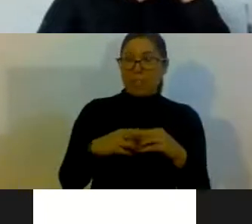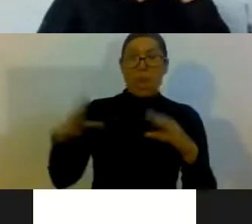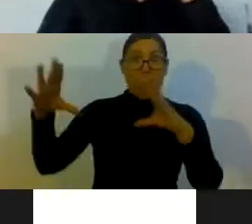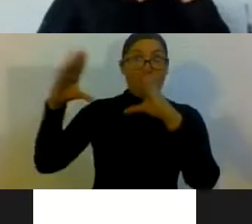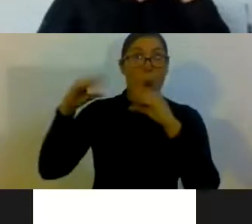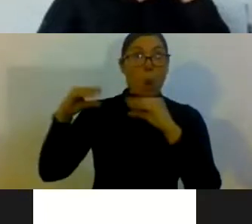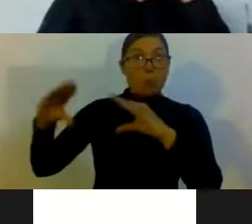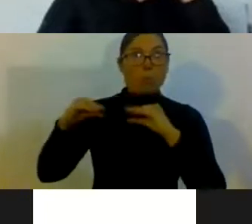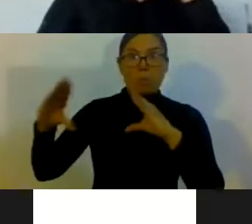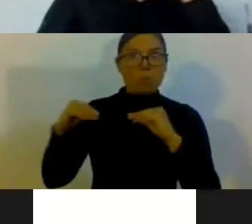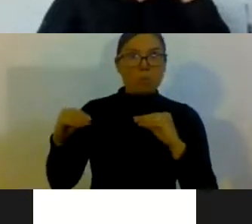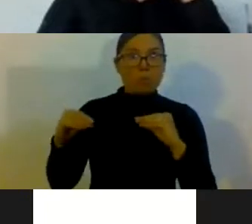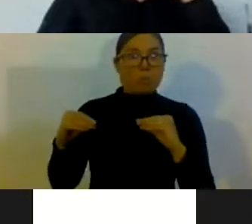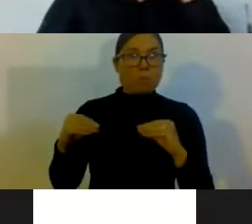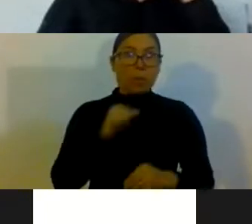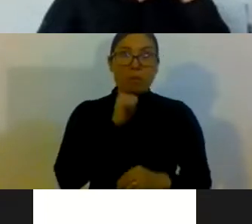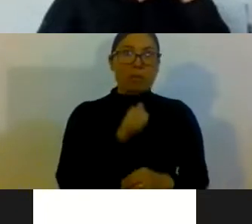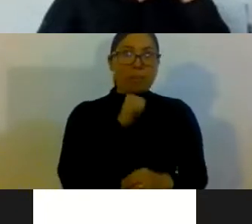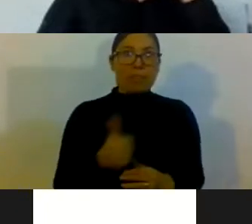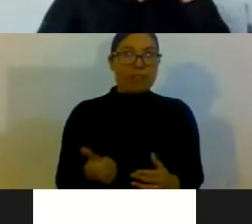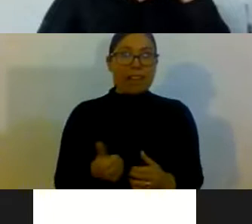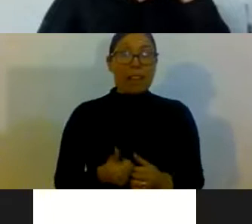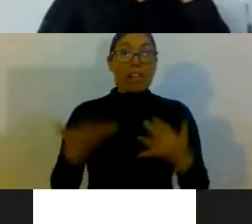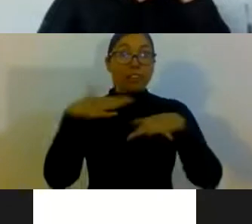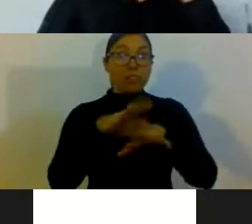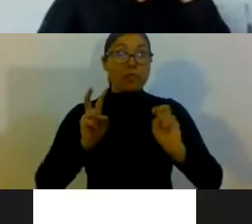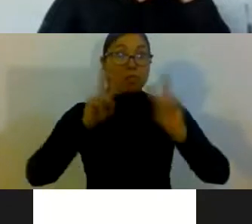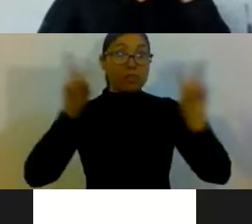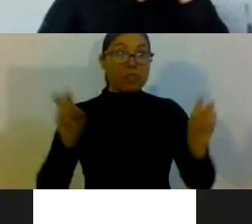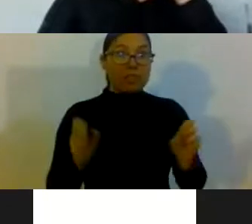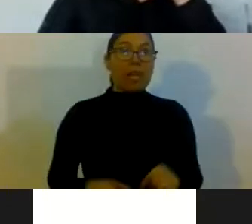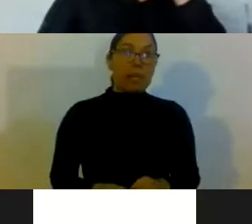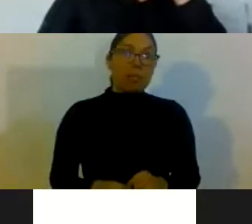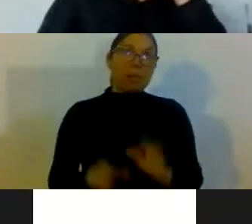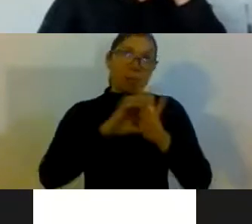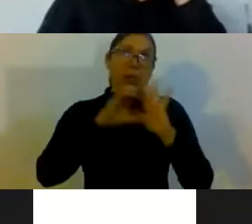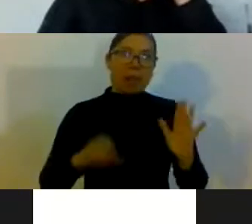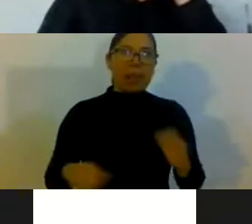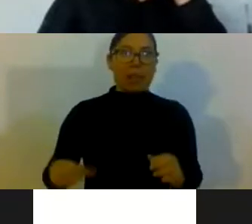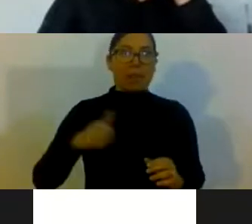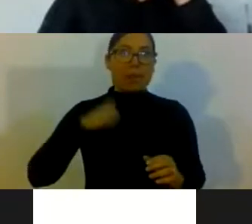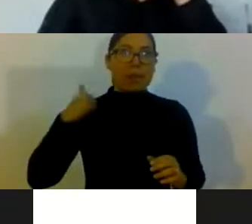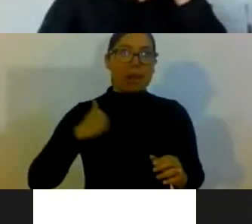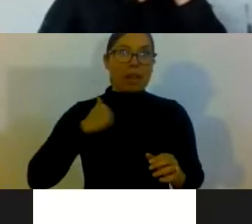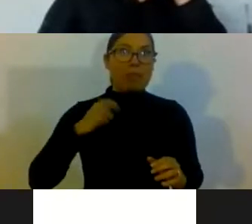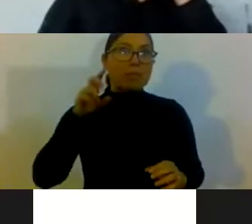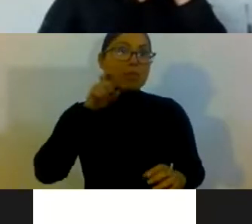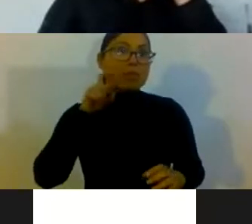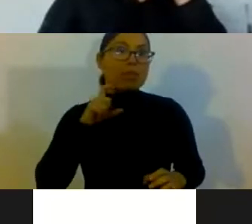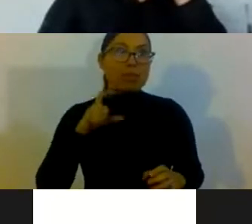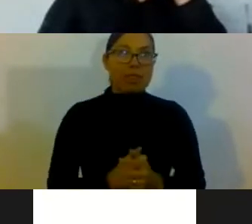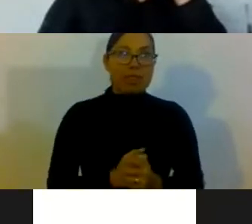nadie, y qué bonita herramienta que nosotros podamos... El recuperarlo por medio de un libro. Y ojo, bien